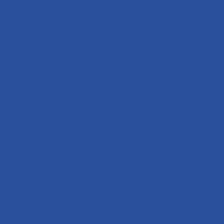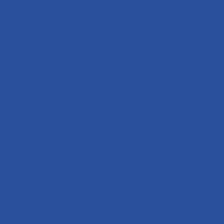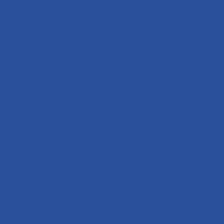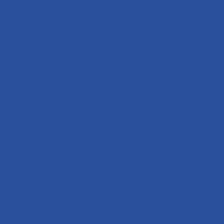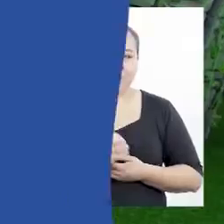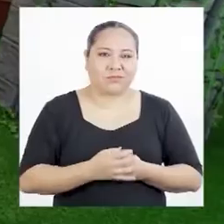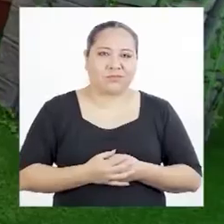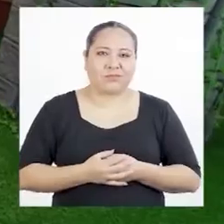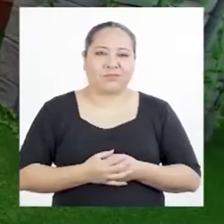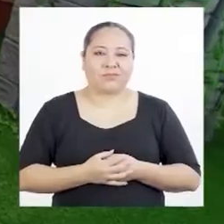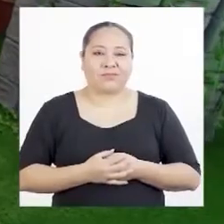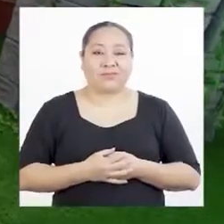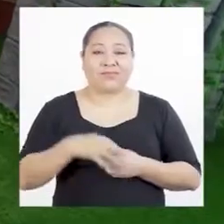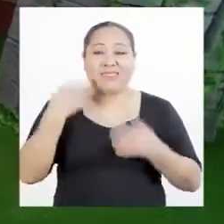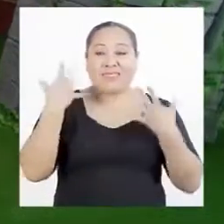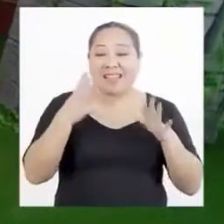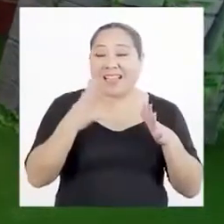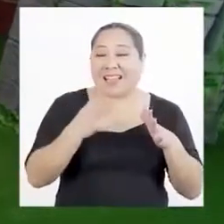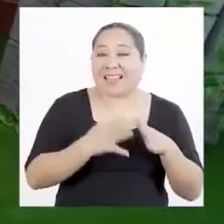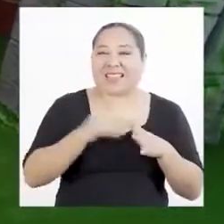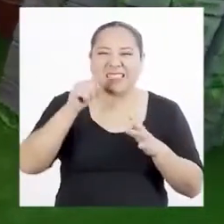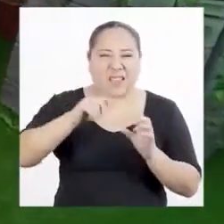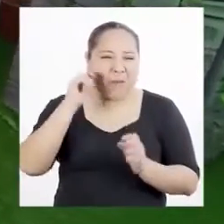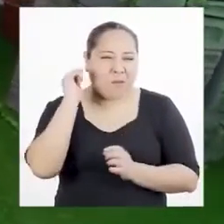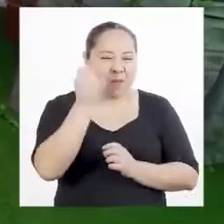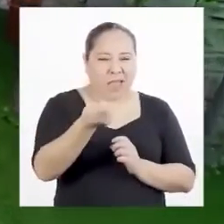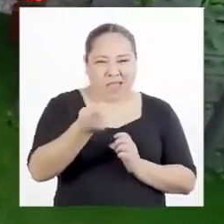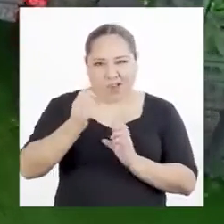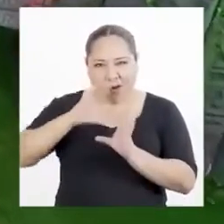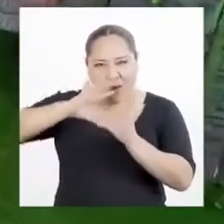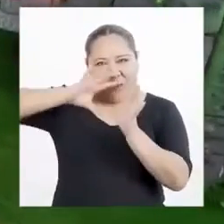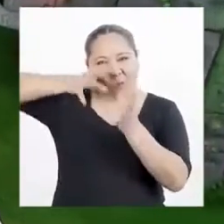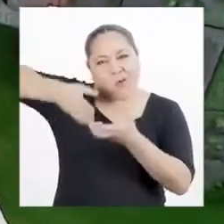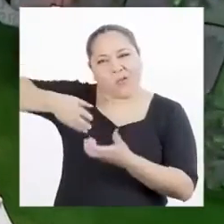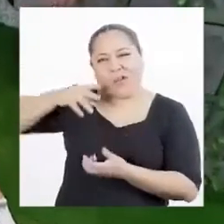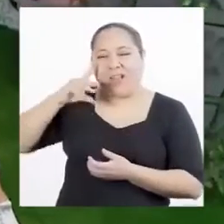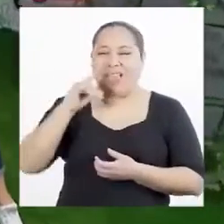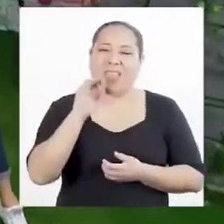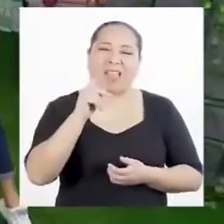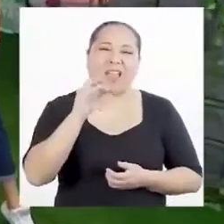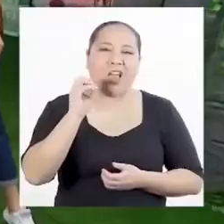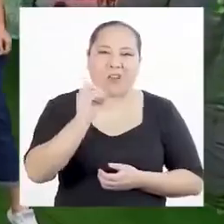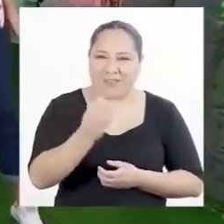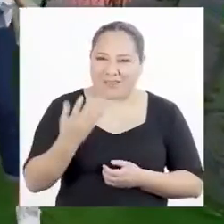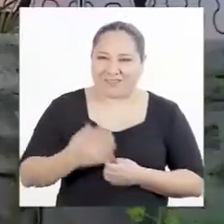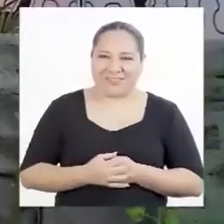Decao. Ya estamos en el mágico mundo de Decao.